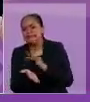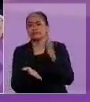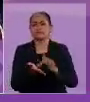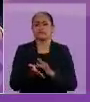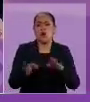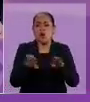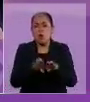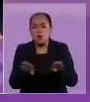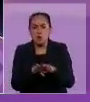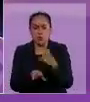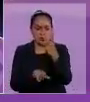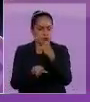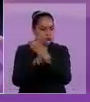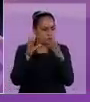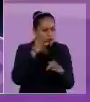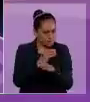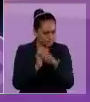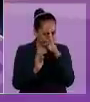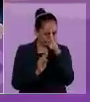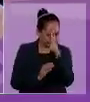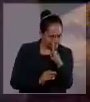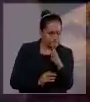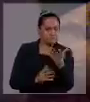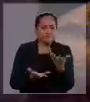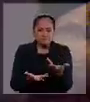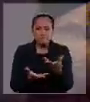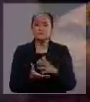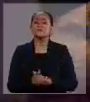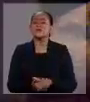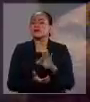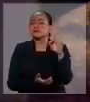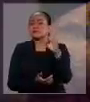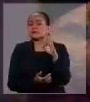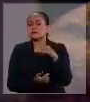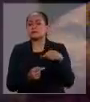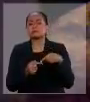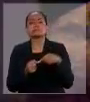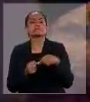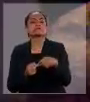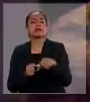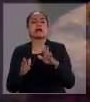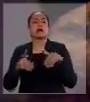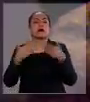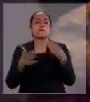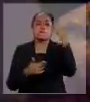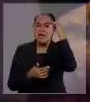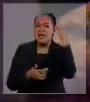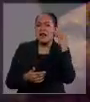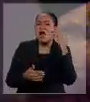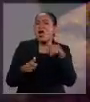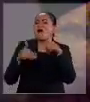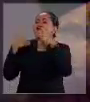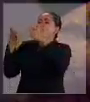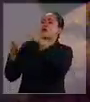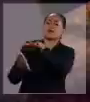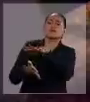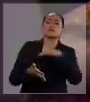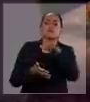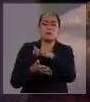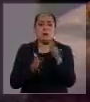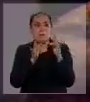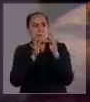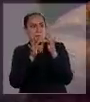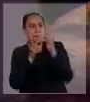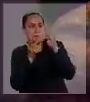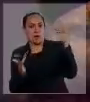dos cosas. Una, si uno va aquí a pocos kilómetros saliendo de Mérida, se nos acaba la señal de teléfono